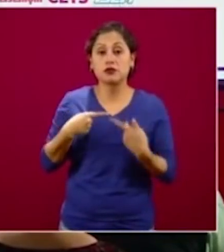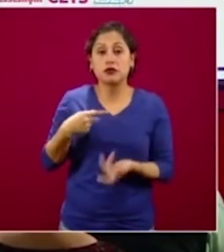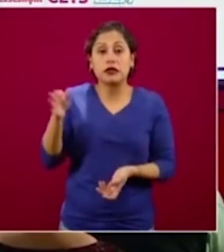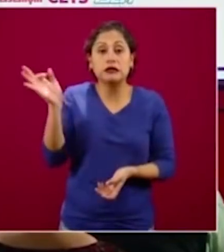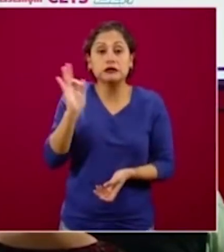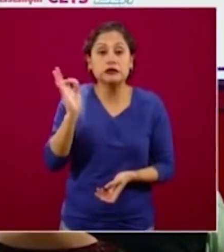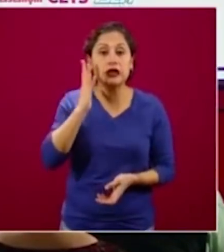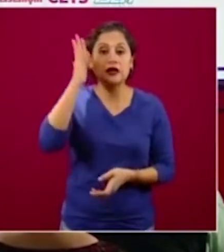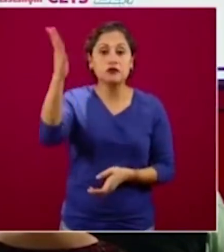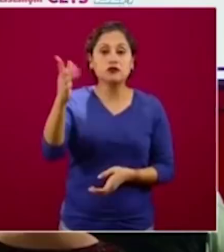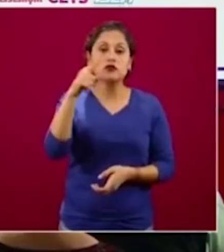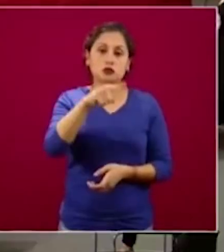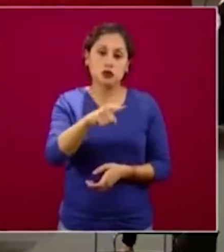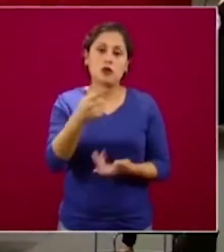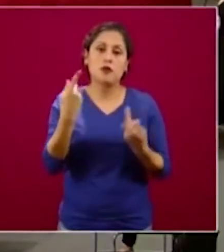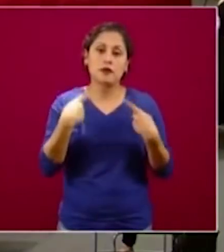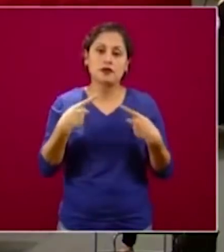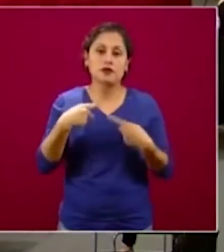nosotros. Muchas gracias.